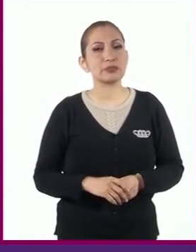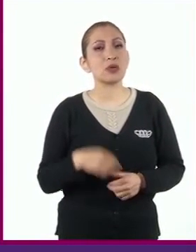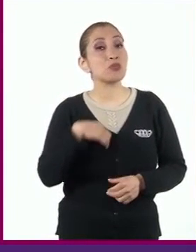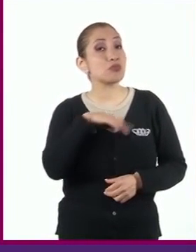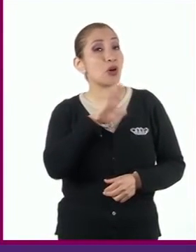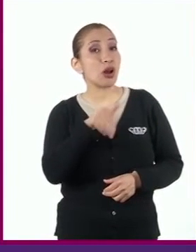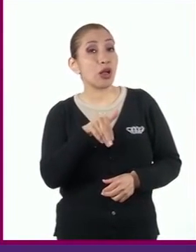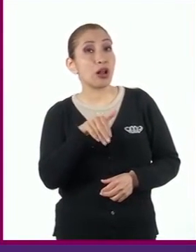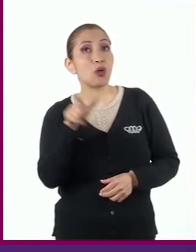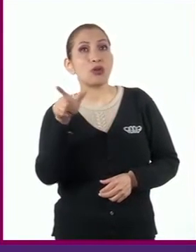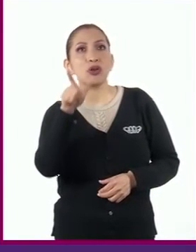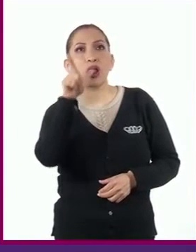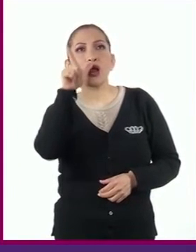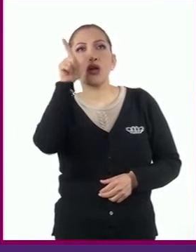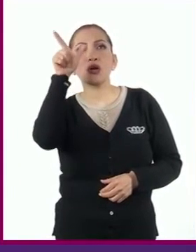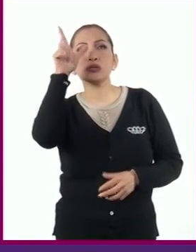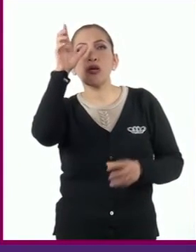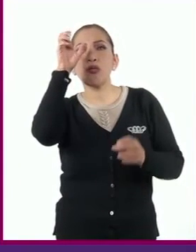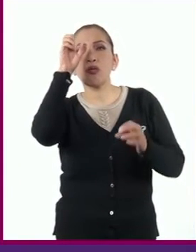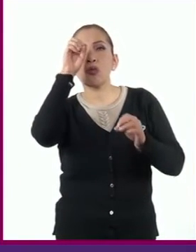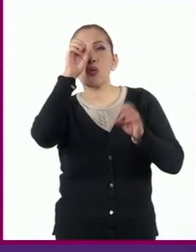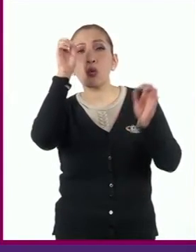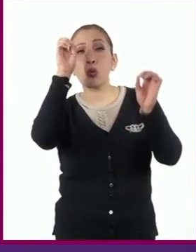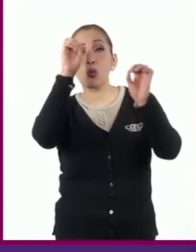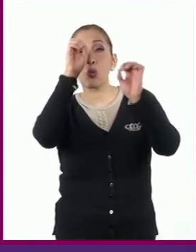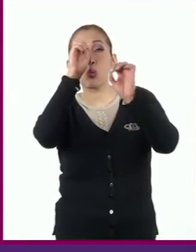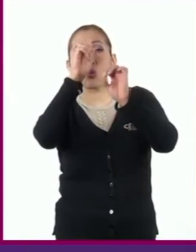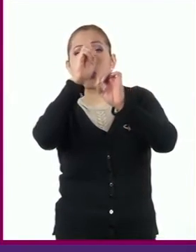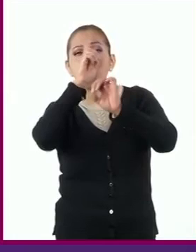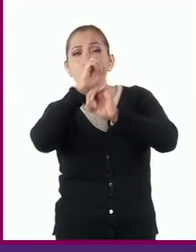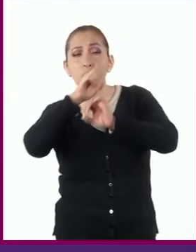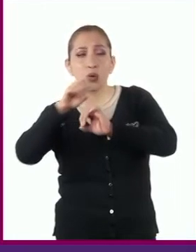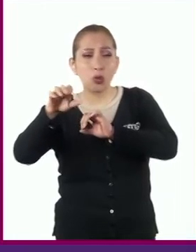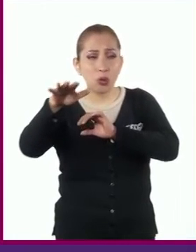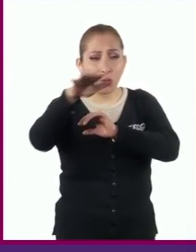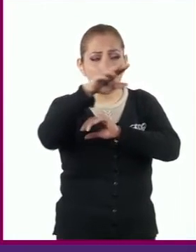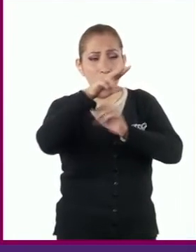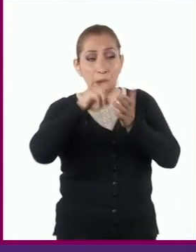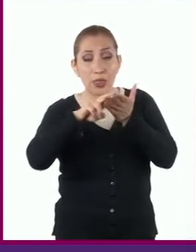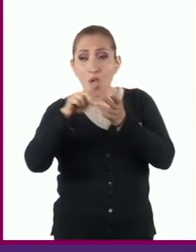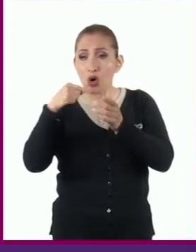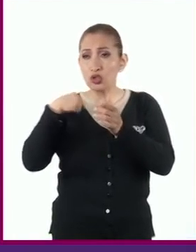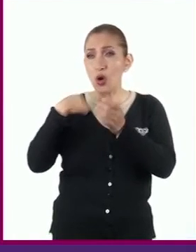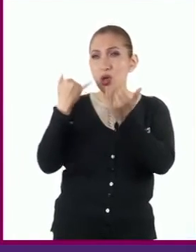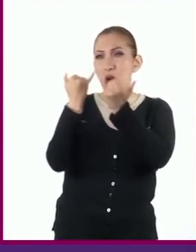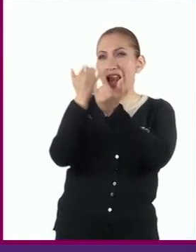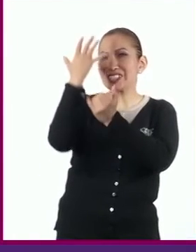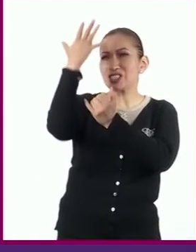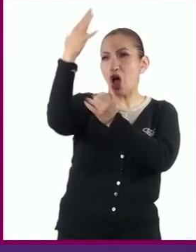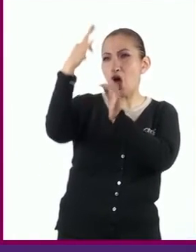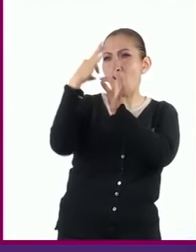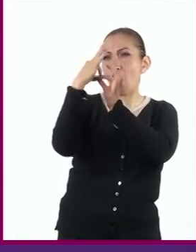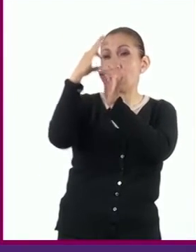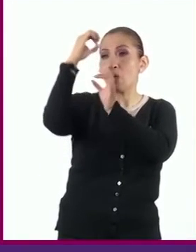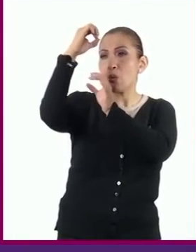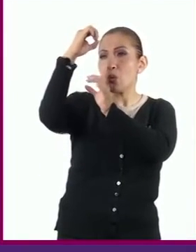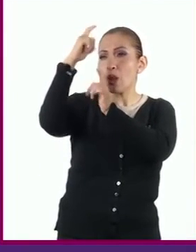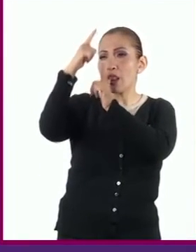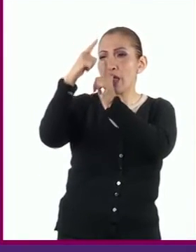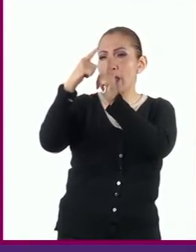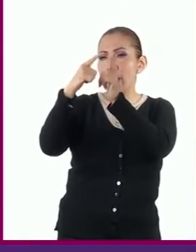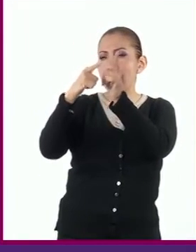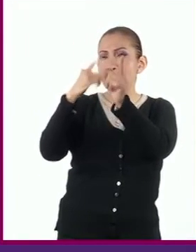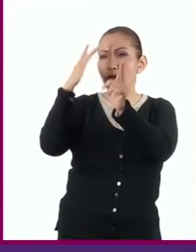Morir cuando la luz triste retira sus áureas redes de la onda verde y ser como ese sol que lento expira algo